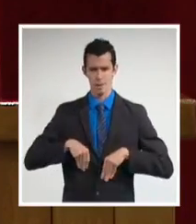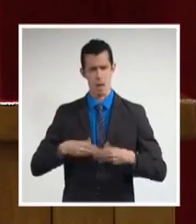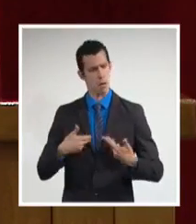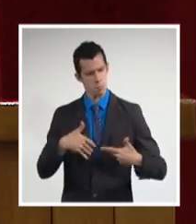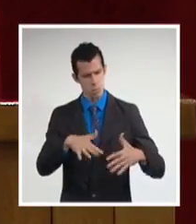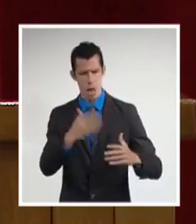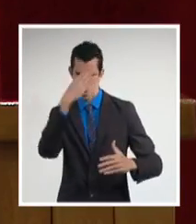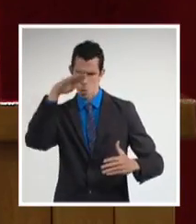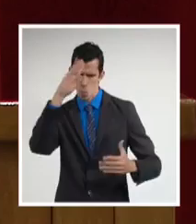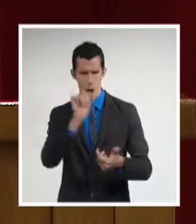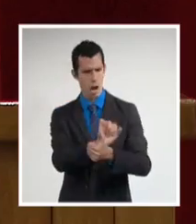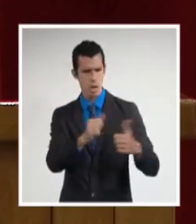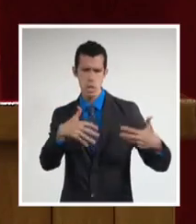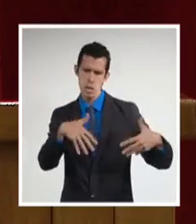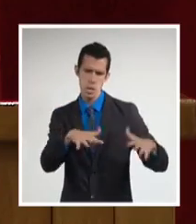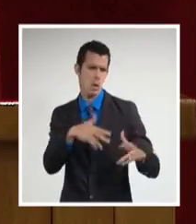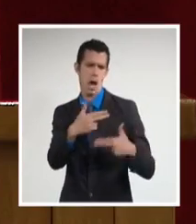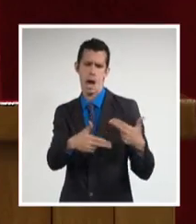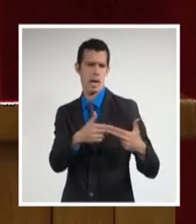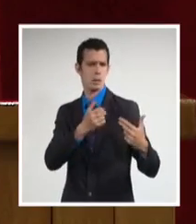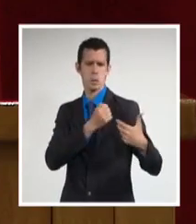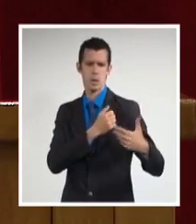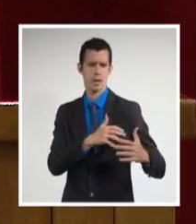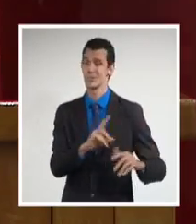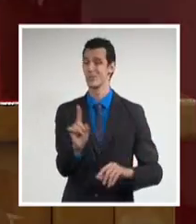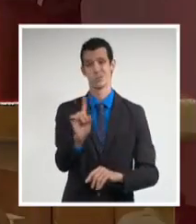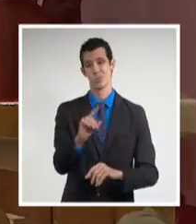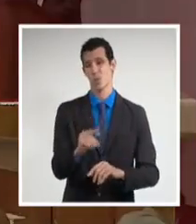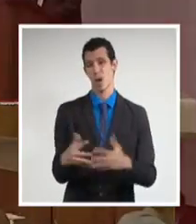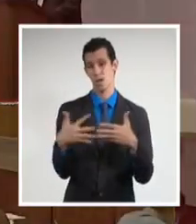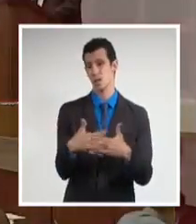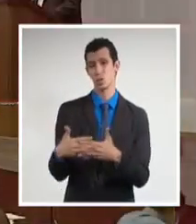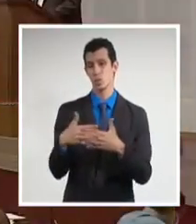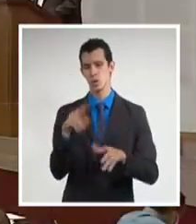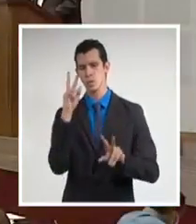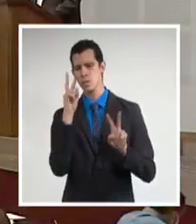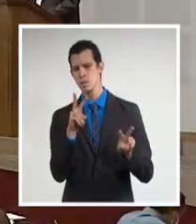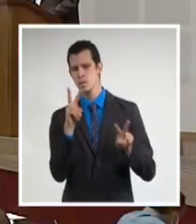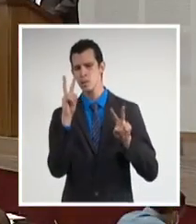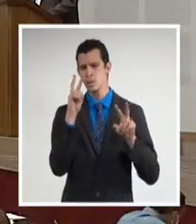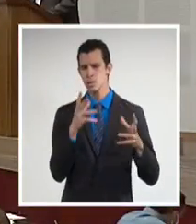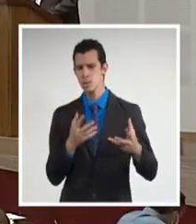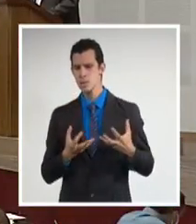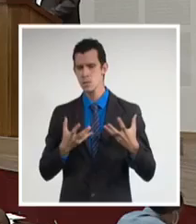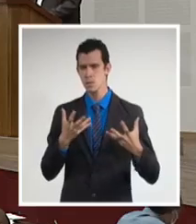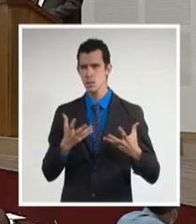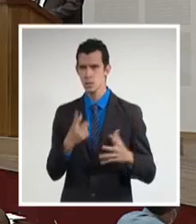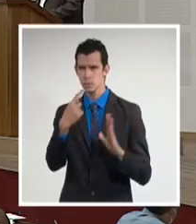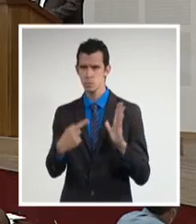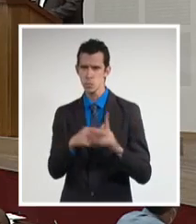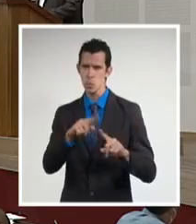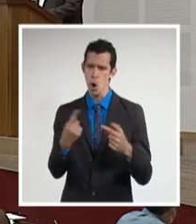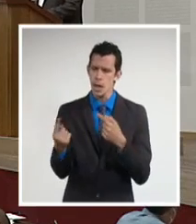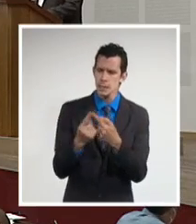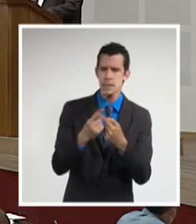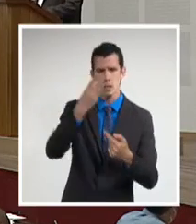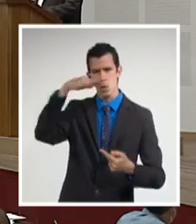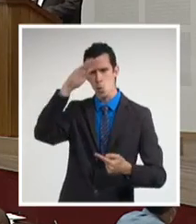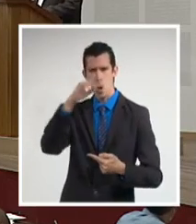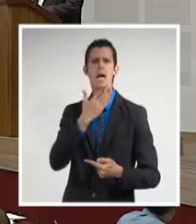social. Somos demasiado libres para lo que ellos consideran su patio trasero y demasiado atrevidos